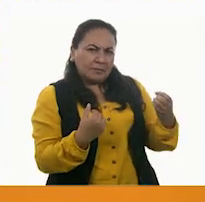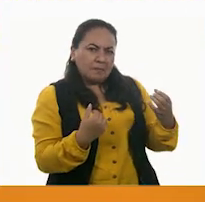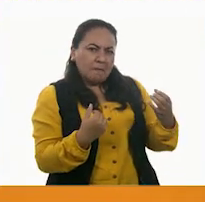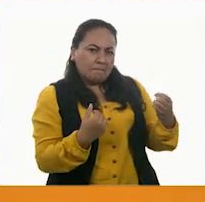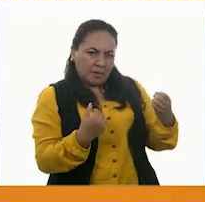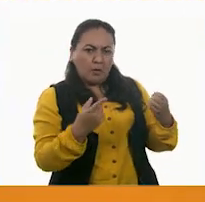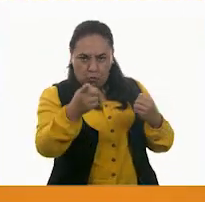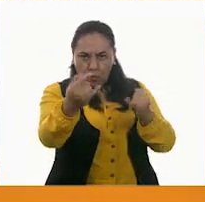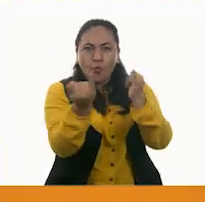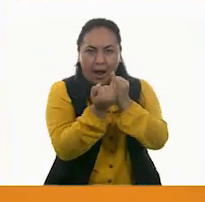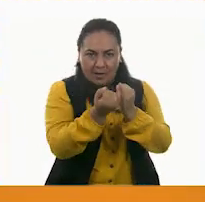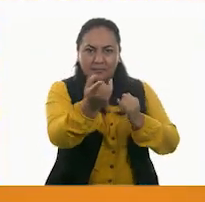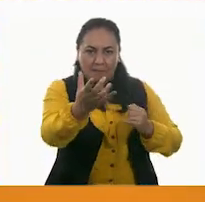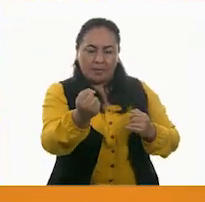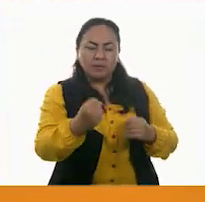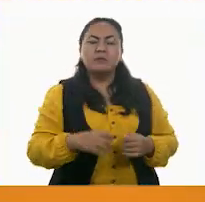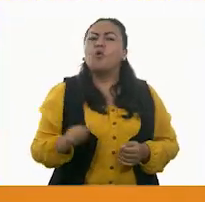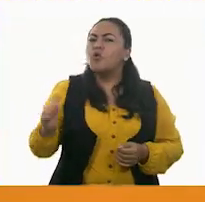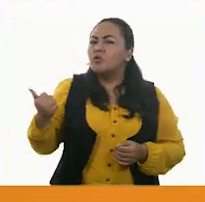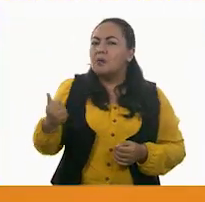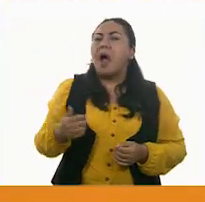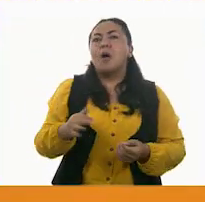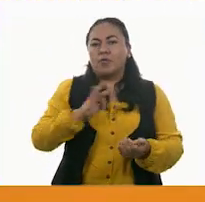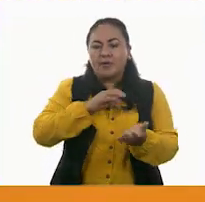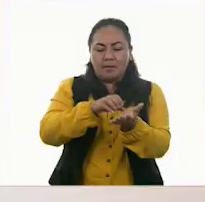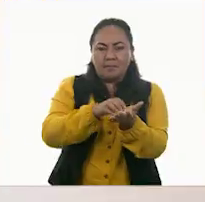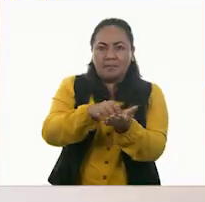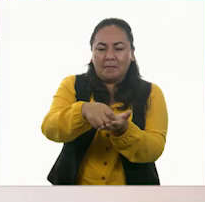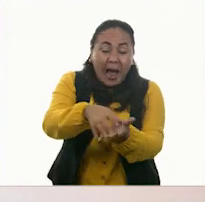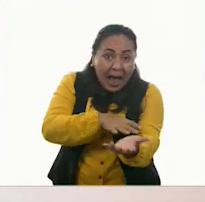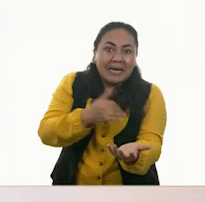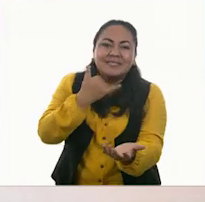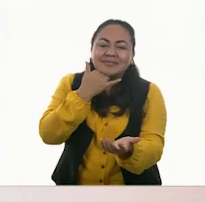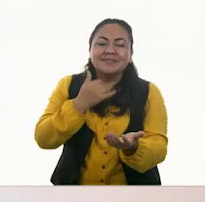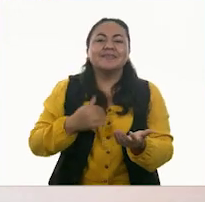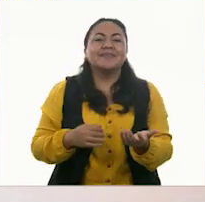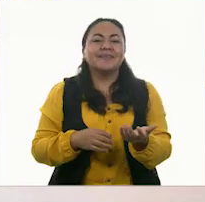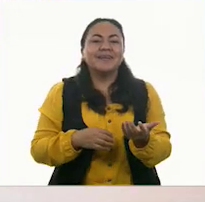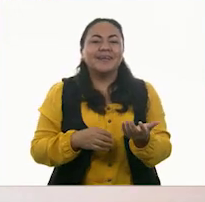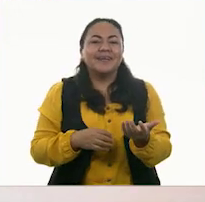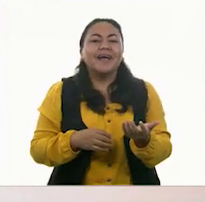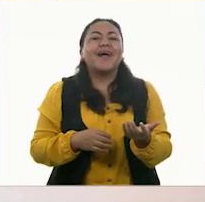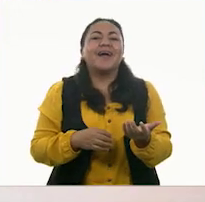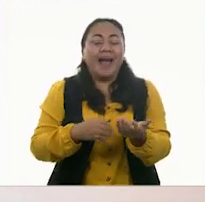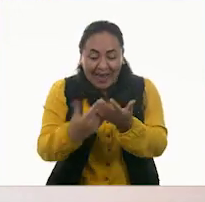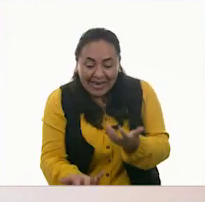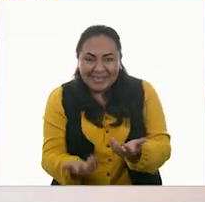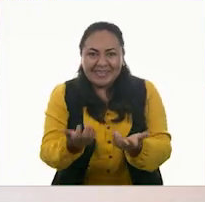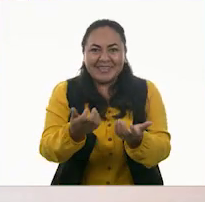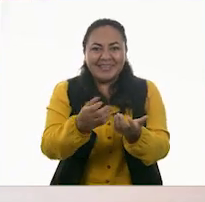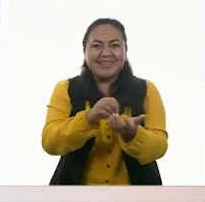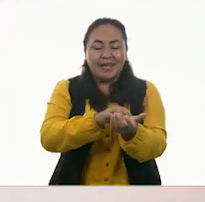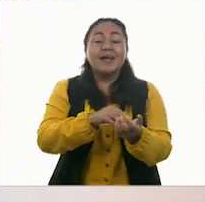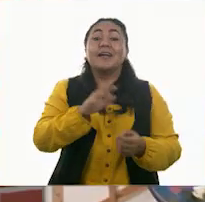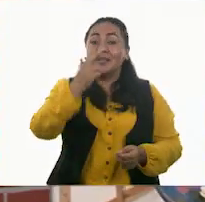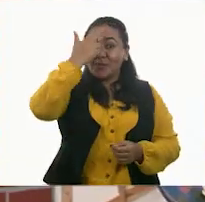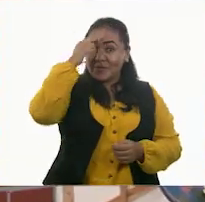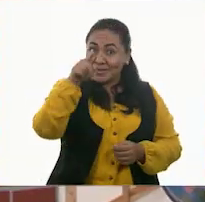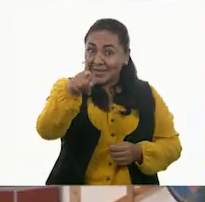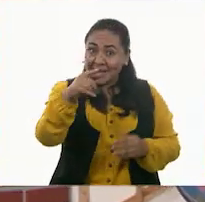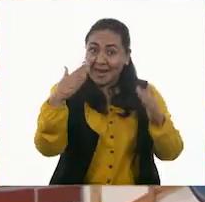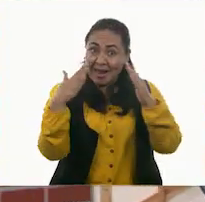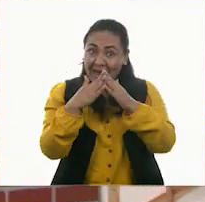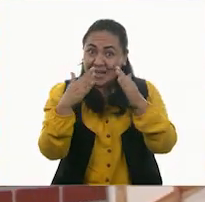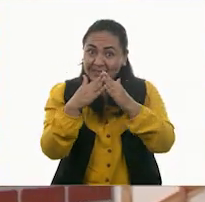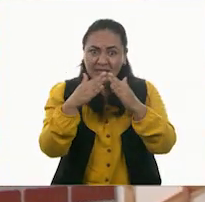casita. ¿Qué más, Aníbal? Podemos rodarlo. Excelente. Aquí, muy bien. Rodarlo. Recuerda, en casita,